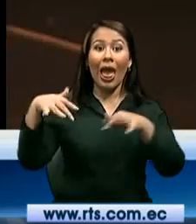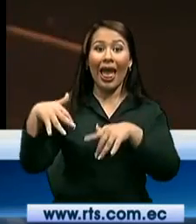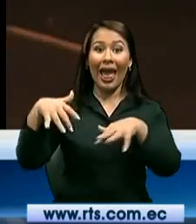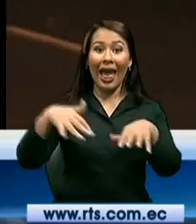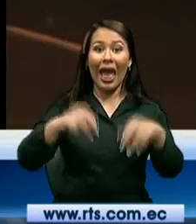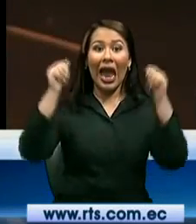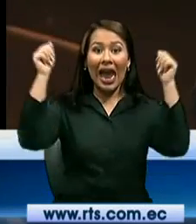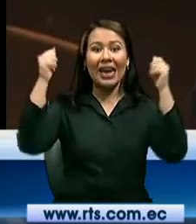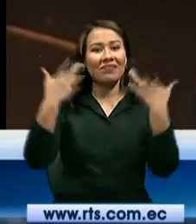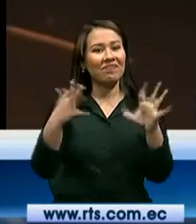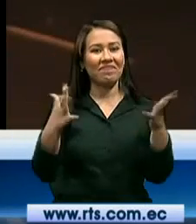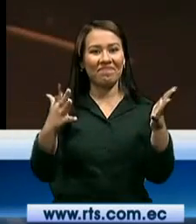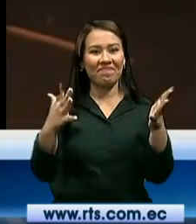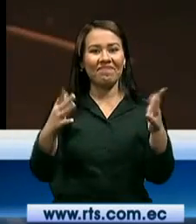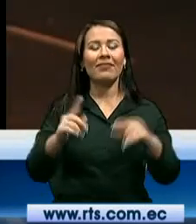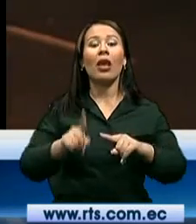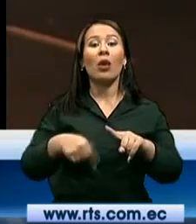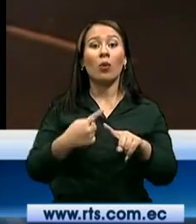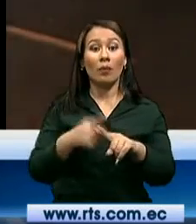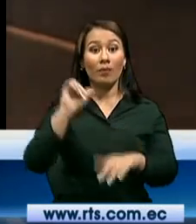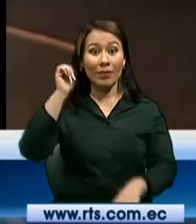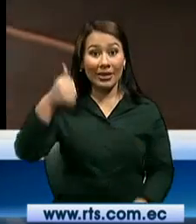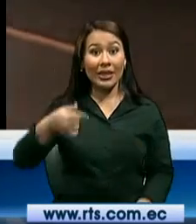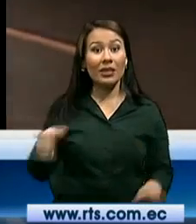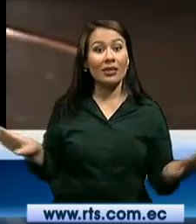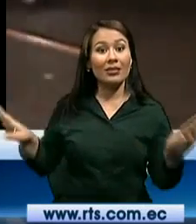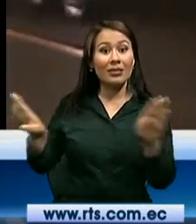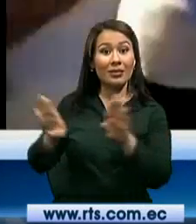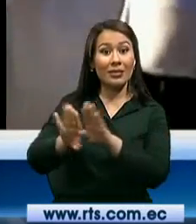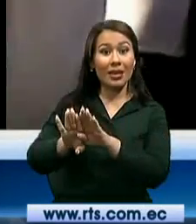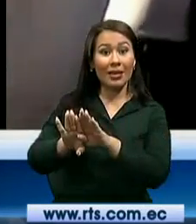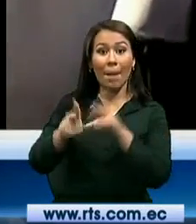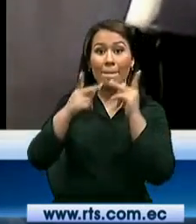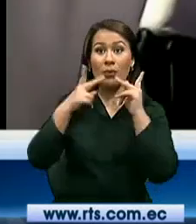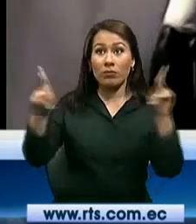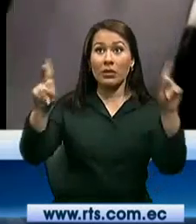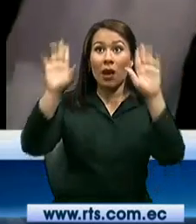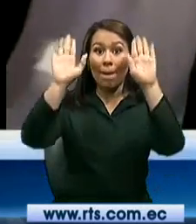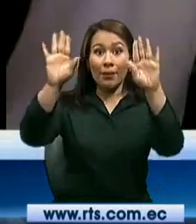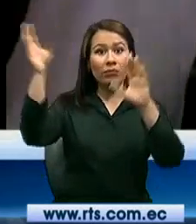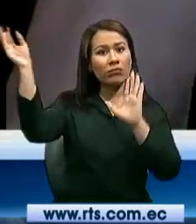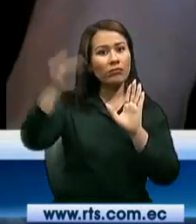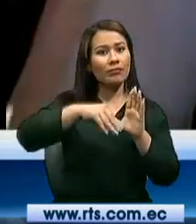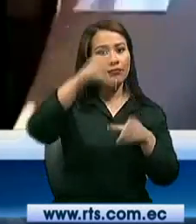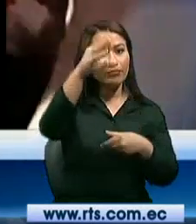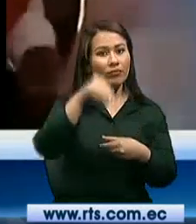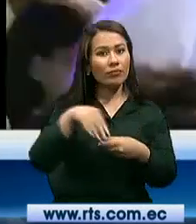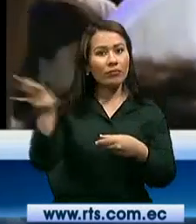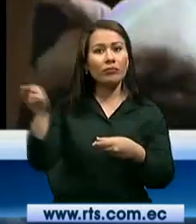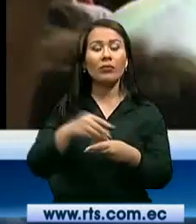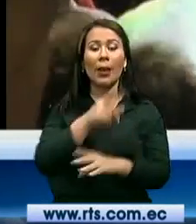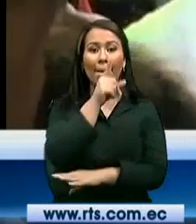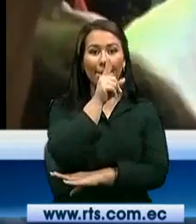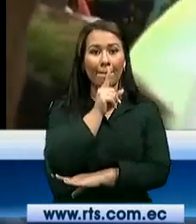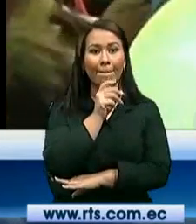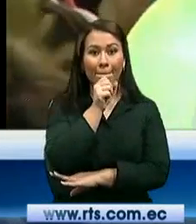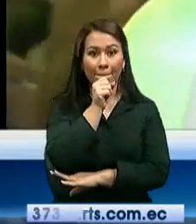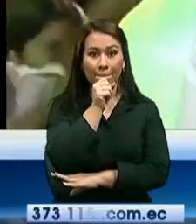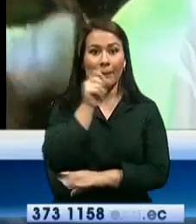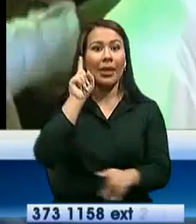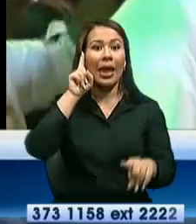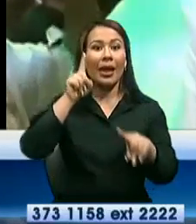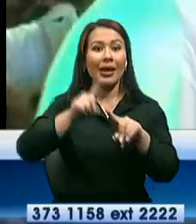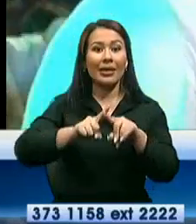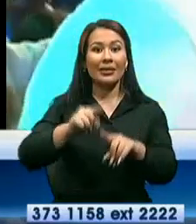los candidatos. El día de mañana se cierra totalmente la propaganda política y quedamos en silencio hasta